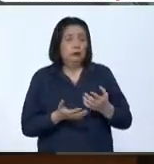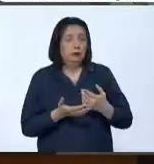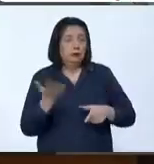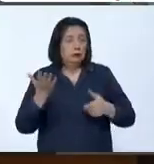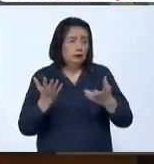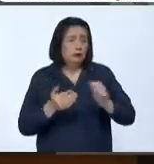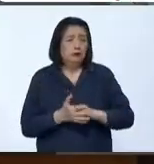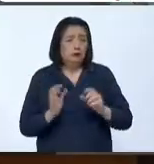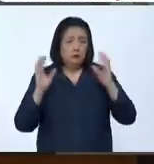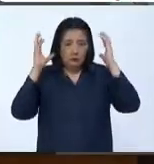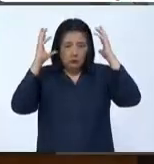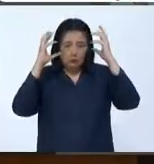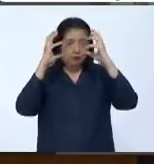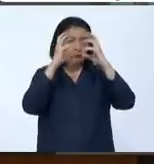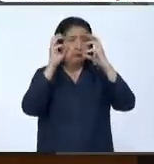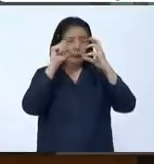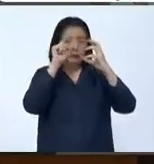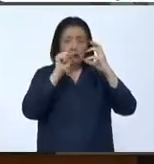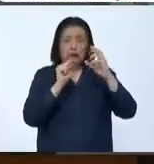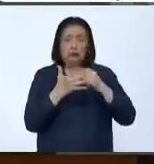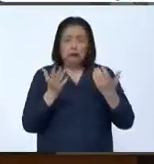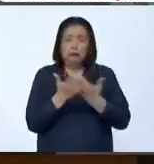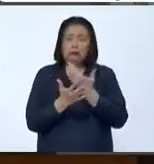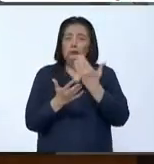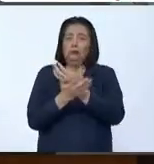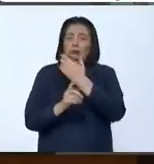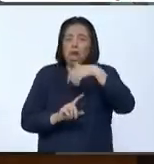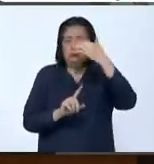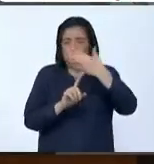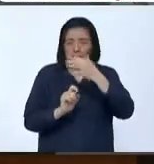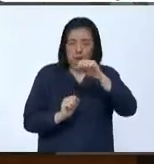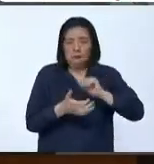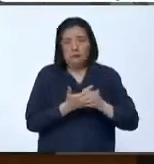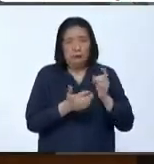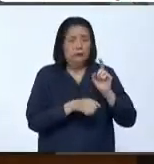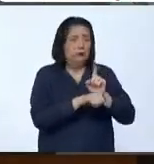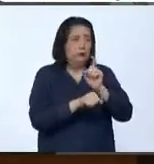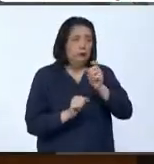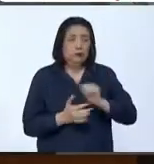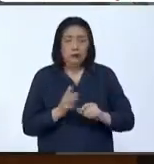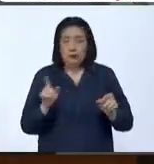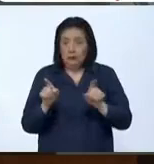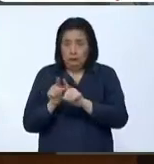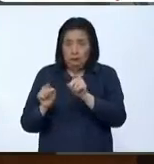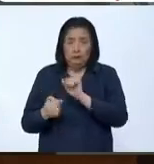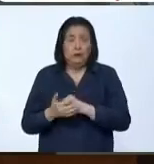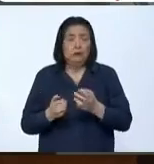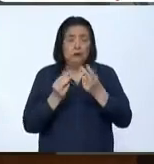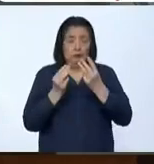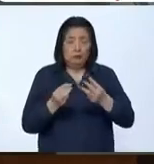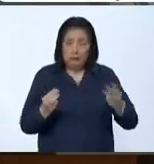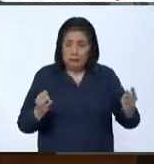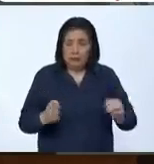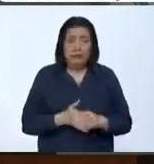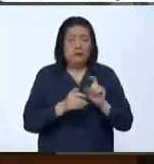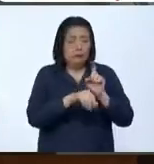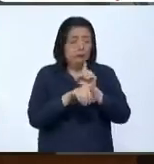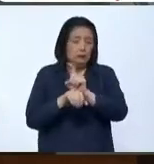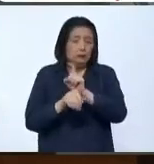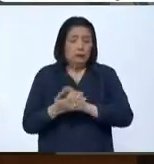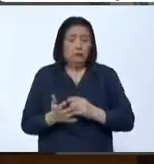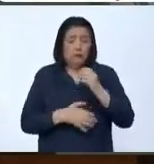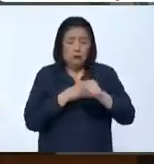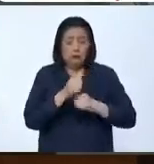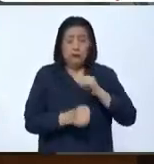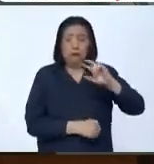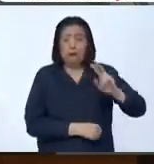la neuroeducación y las innovaciones tecnológicas Así mismo el material educativo para